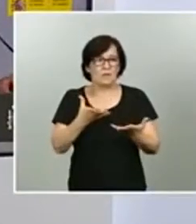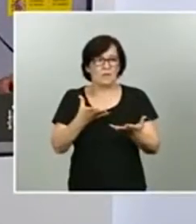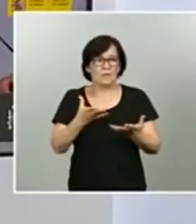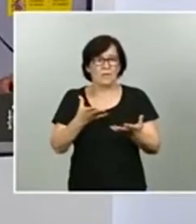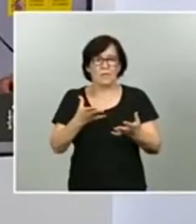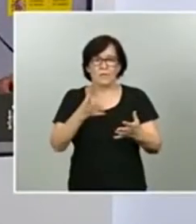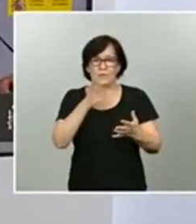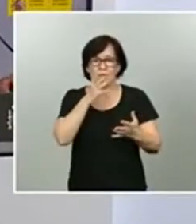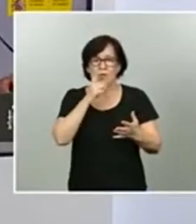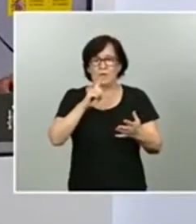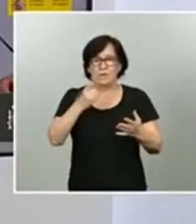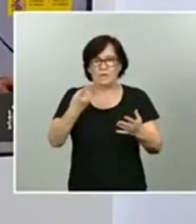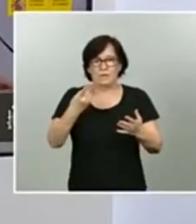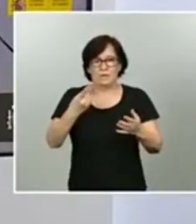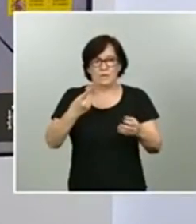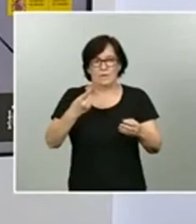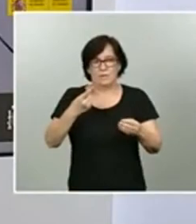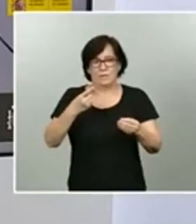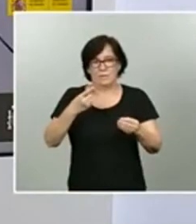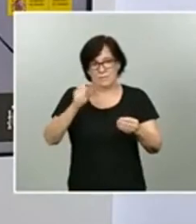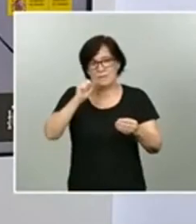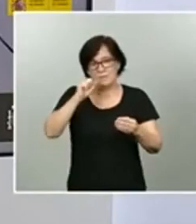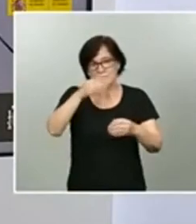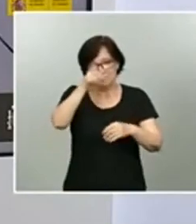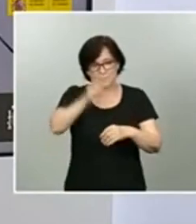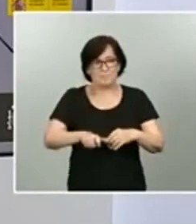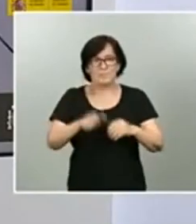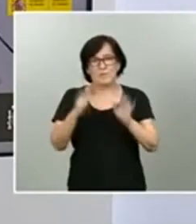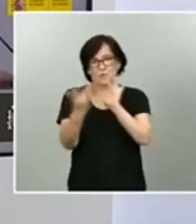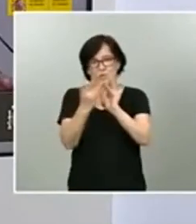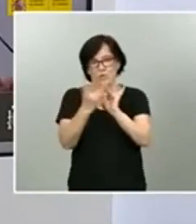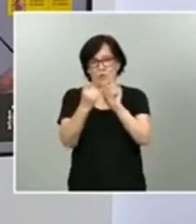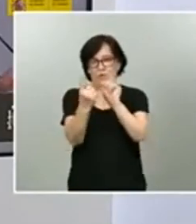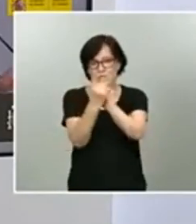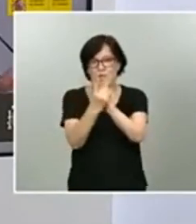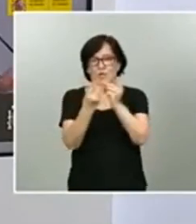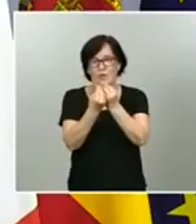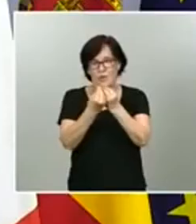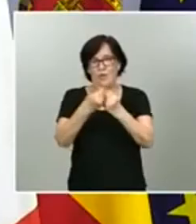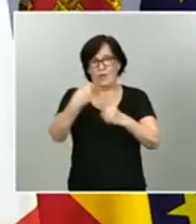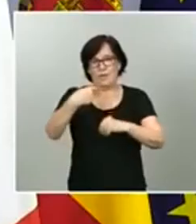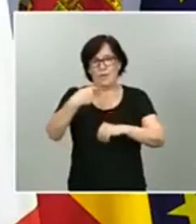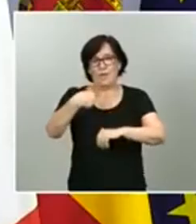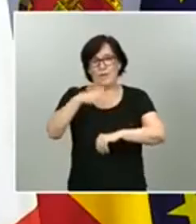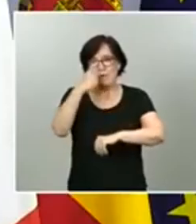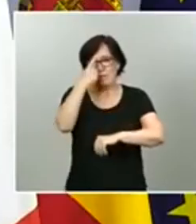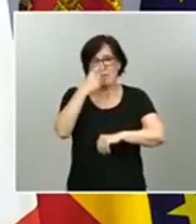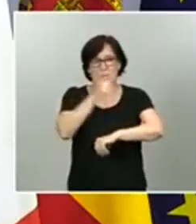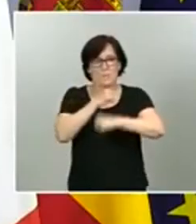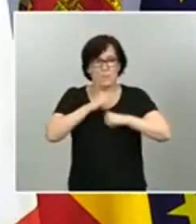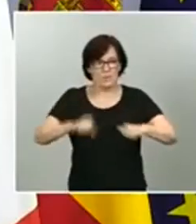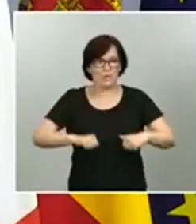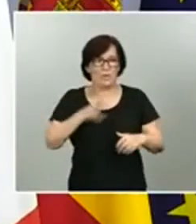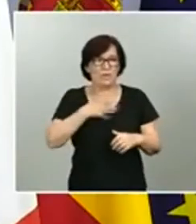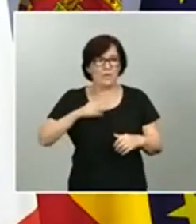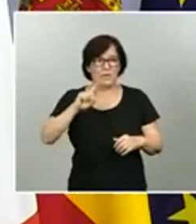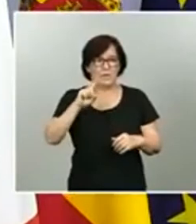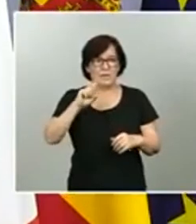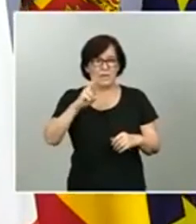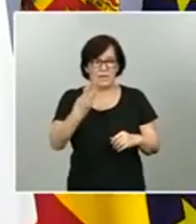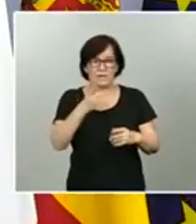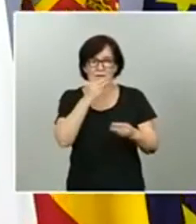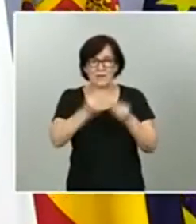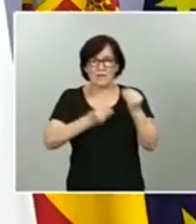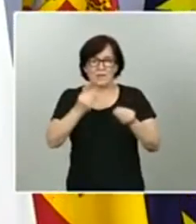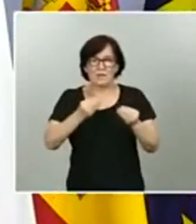ministro Antonio Costa. En segundo lugar, trasladarles algo evidente, que es la naturaleza de